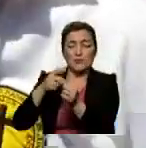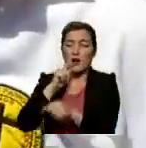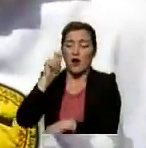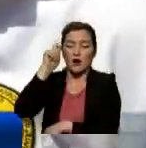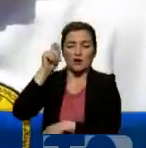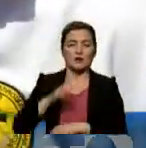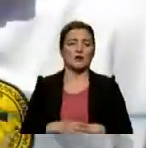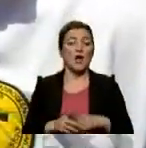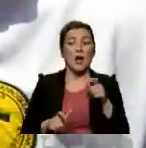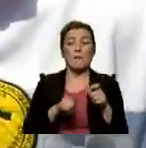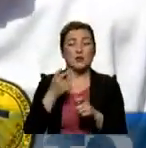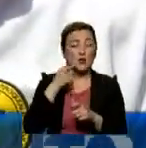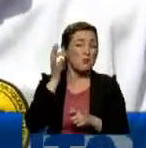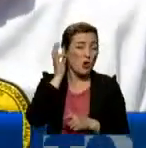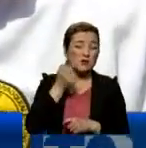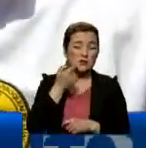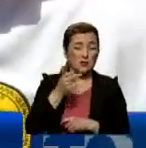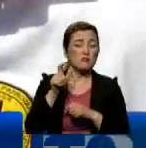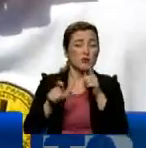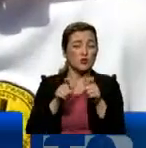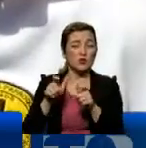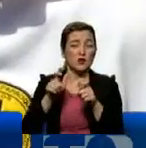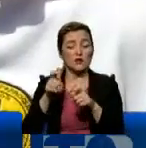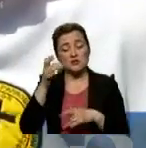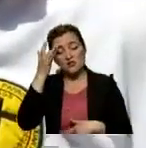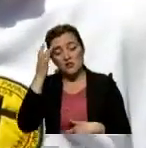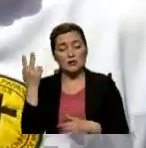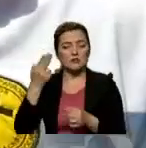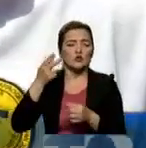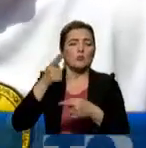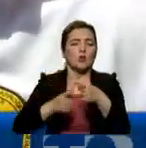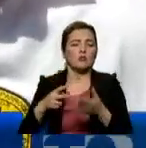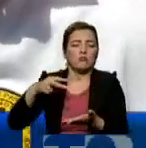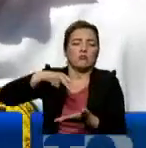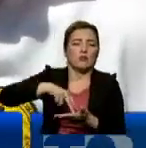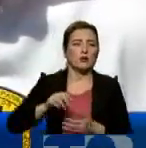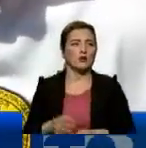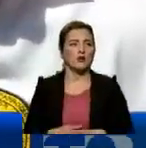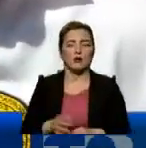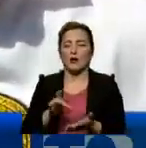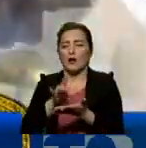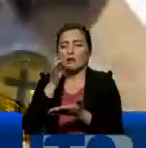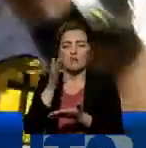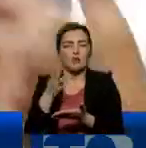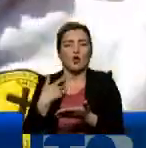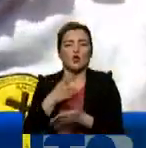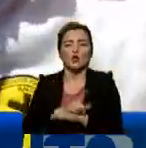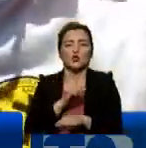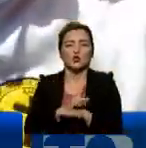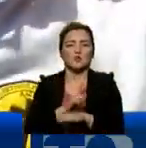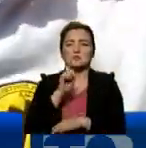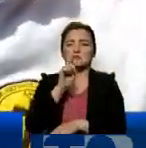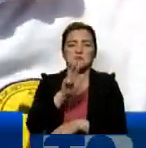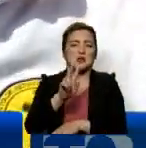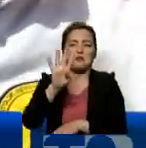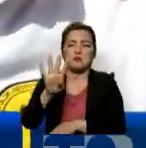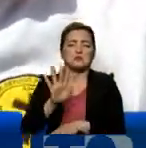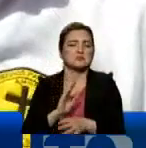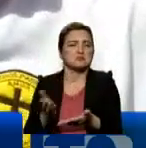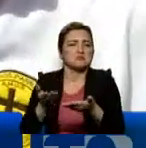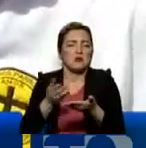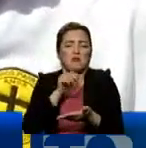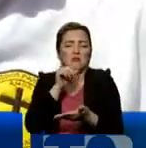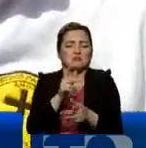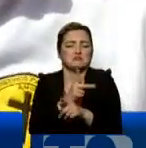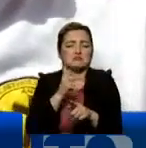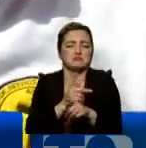hay medicina. Te piden 9 productos el médico, de los cuales te puede entregar 3 o 4. La falta de insumos